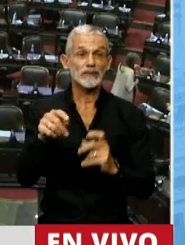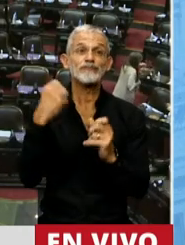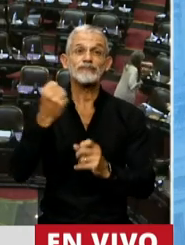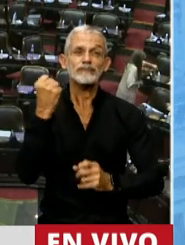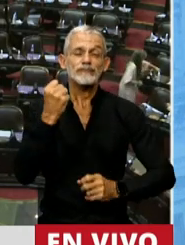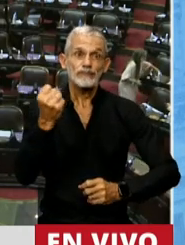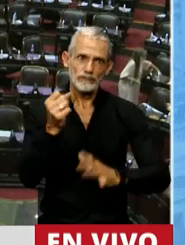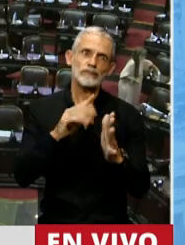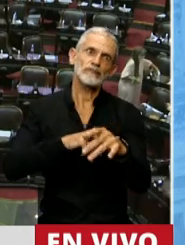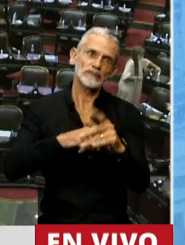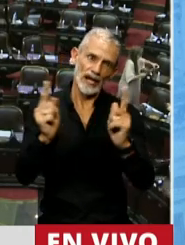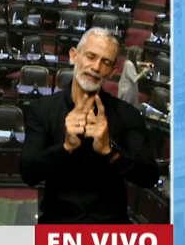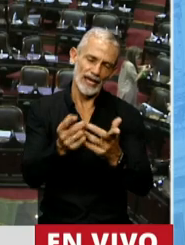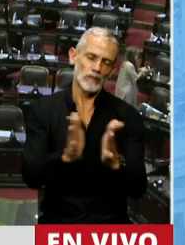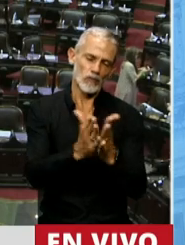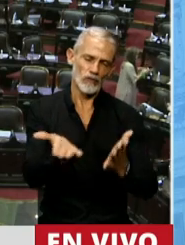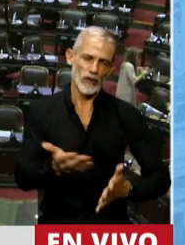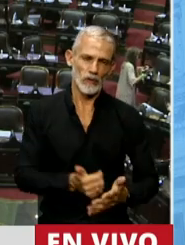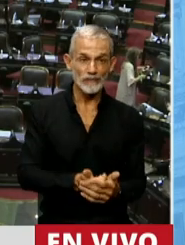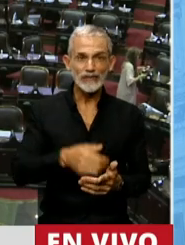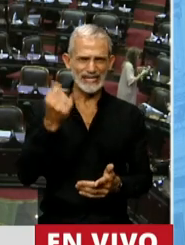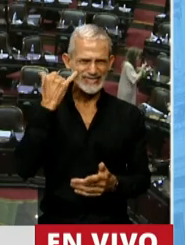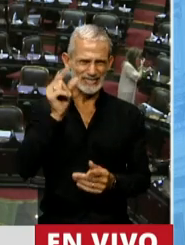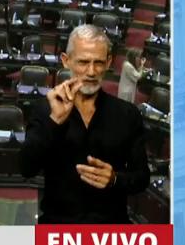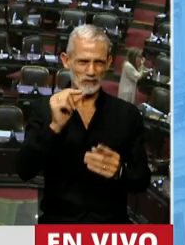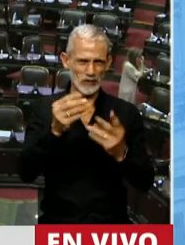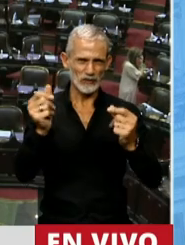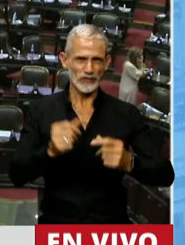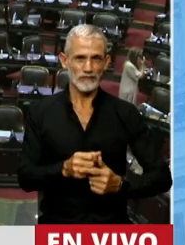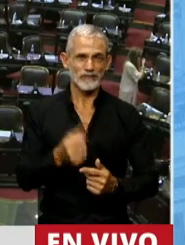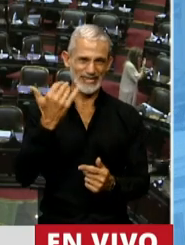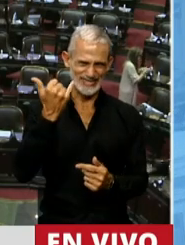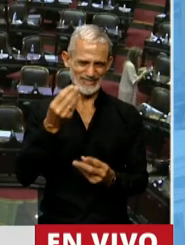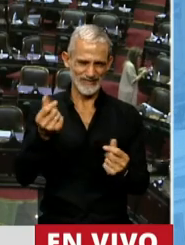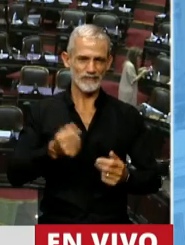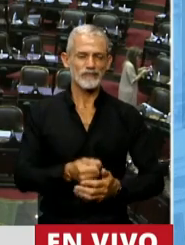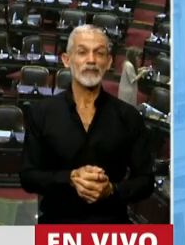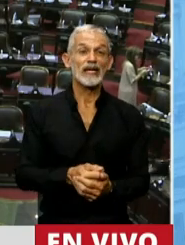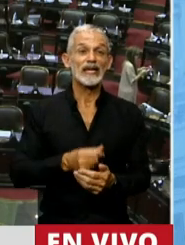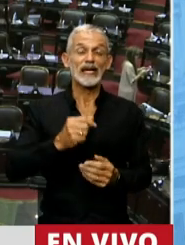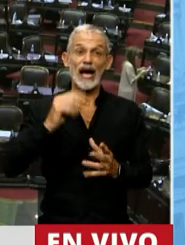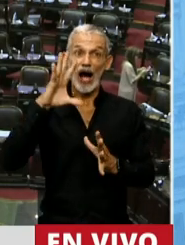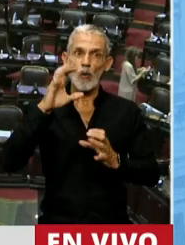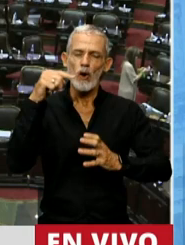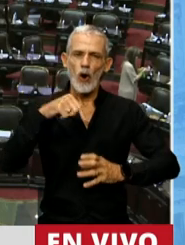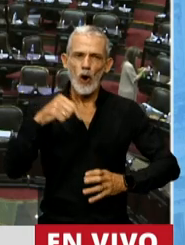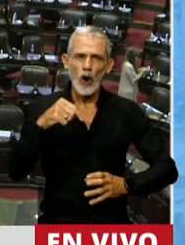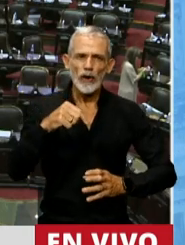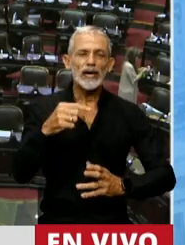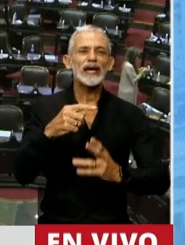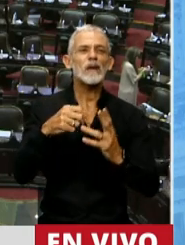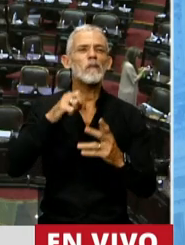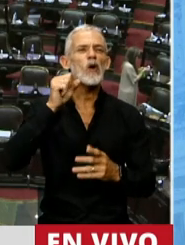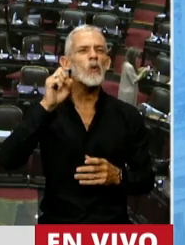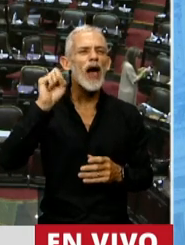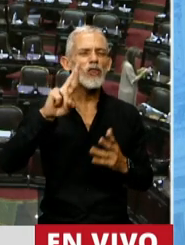tema del Procurador General. Diputado Gioja, Cortito, ya termino, presidente, ya termino. Recuerde que hoy el Procurador